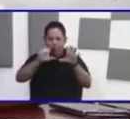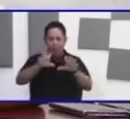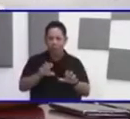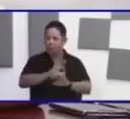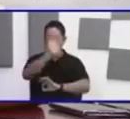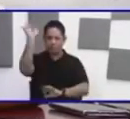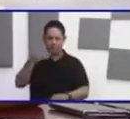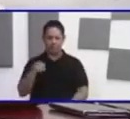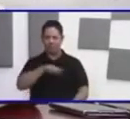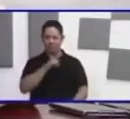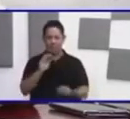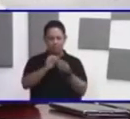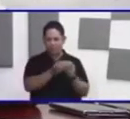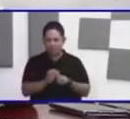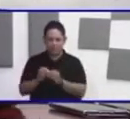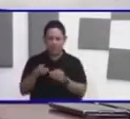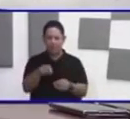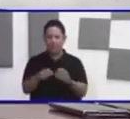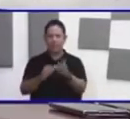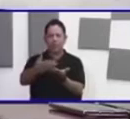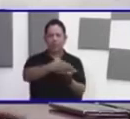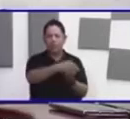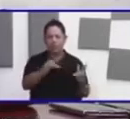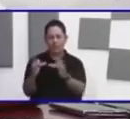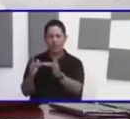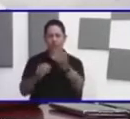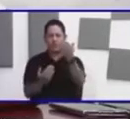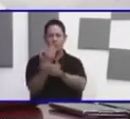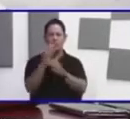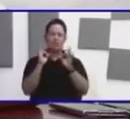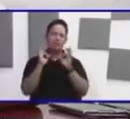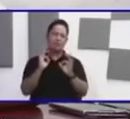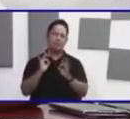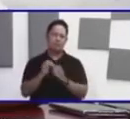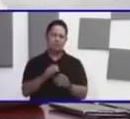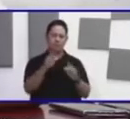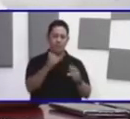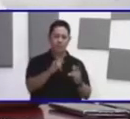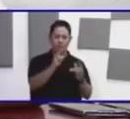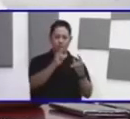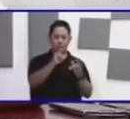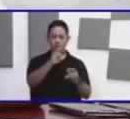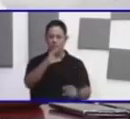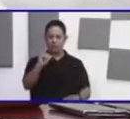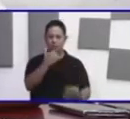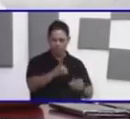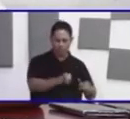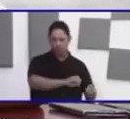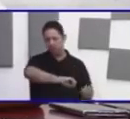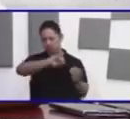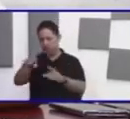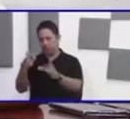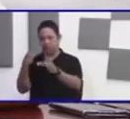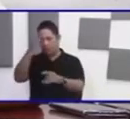UCI, estas camas pasan inmediatamente a hospitalización. Y vamos a comprar adicionalmente 90